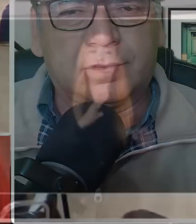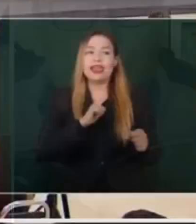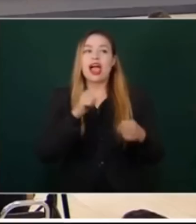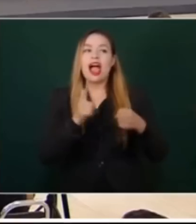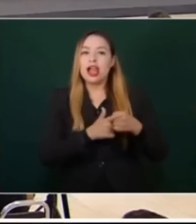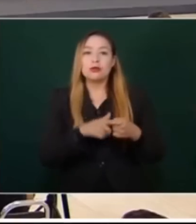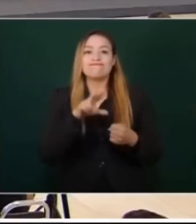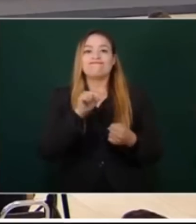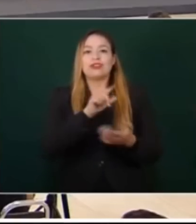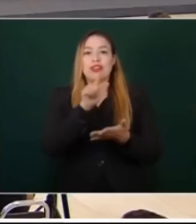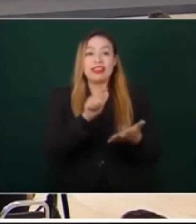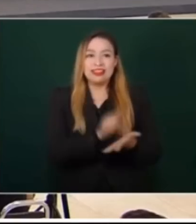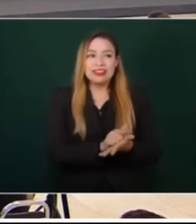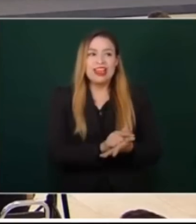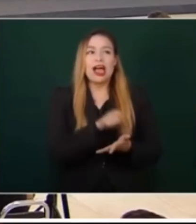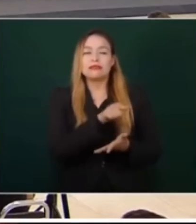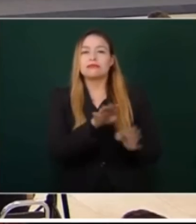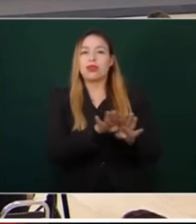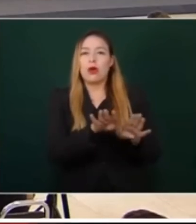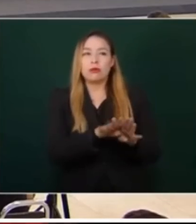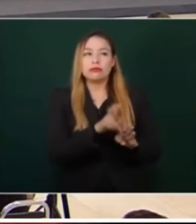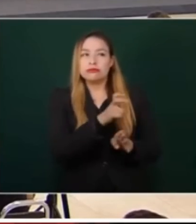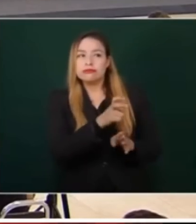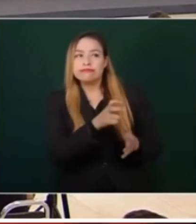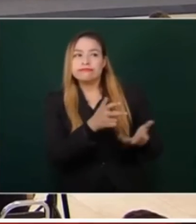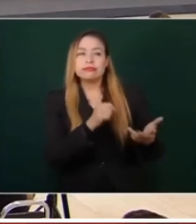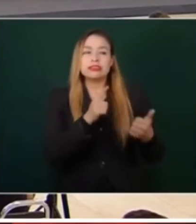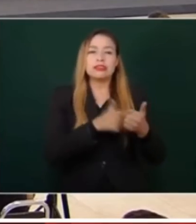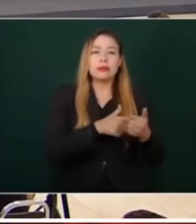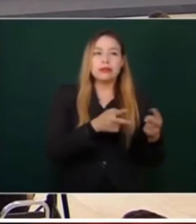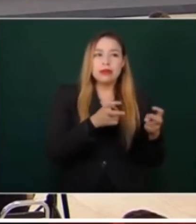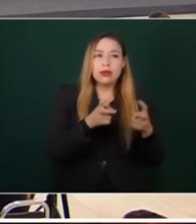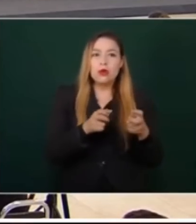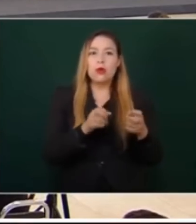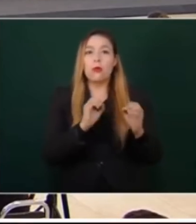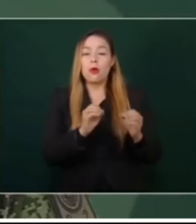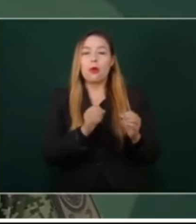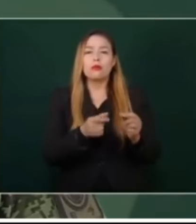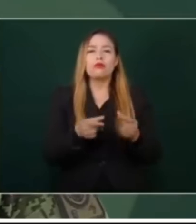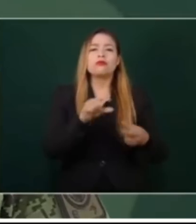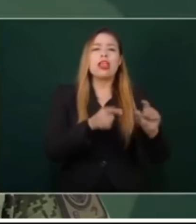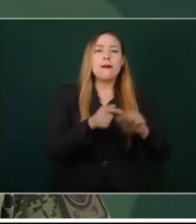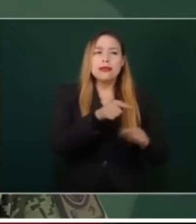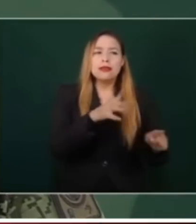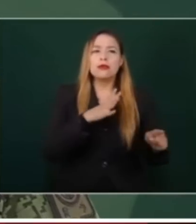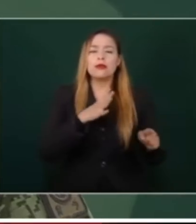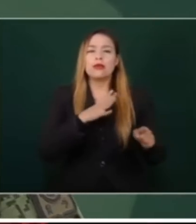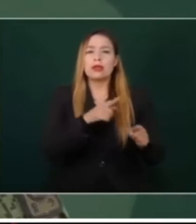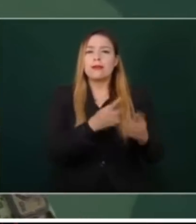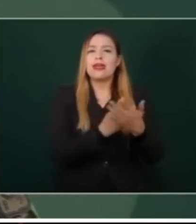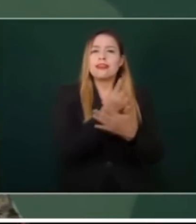ilícito, algo mayor a lo que ya se había localizado y destruido, que era el laboratorio y 4